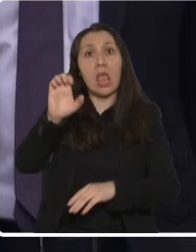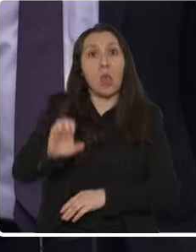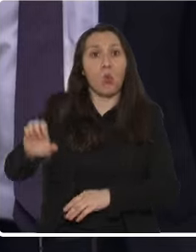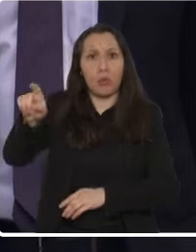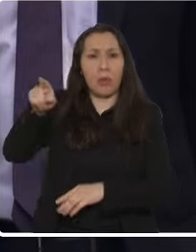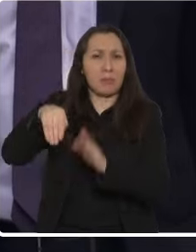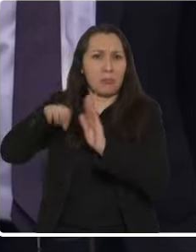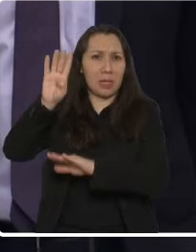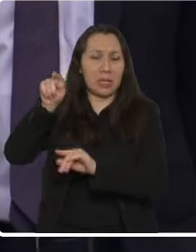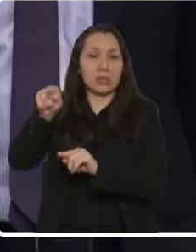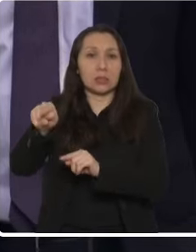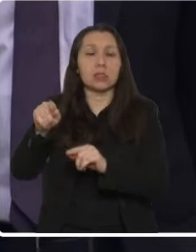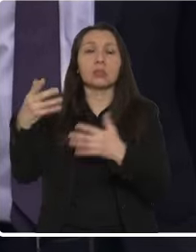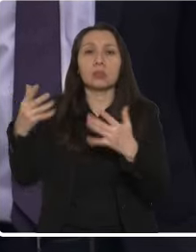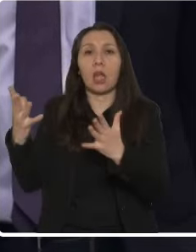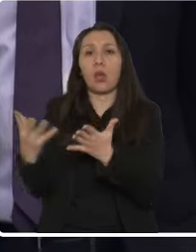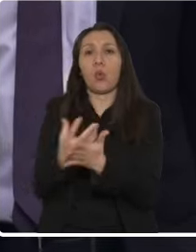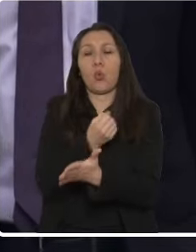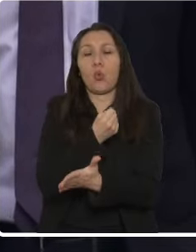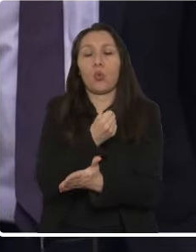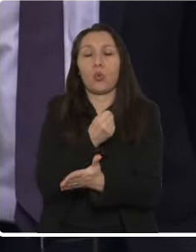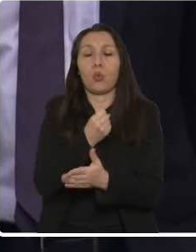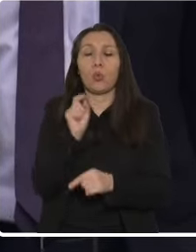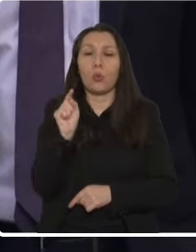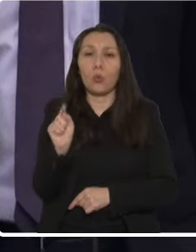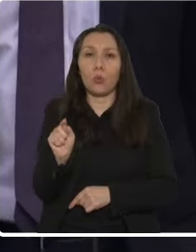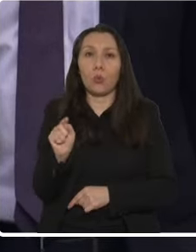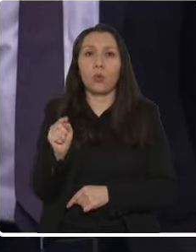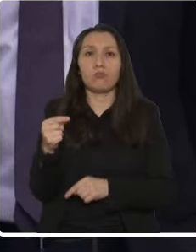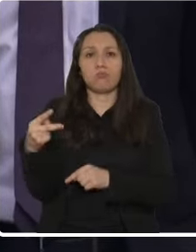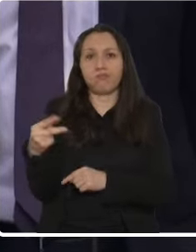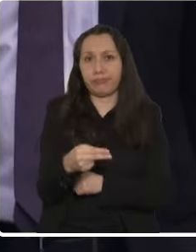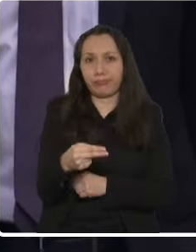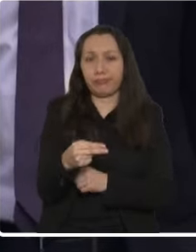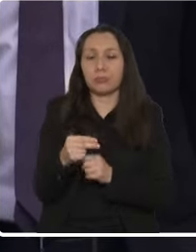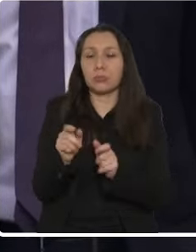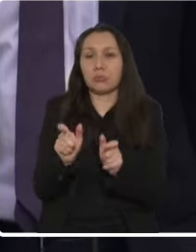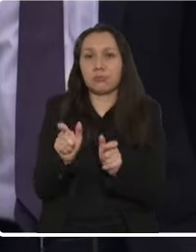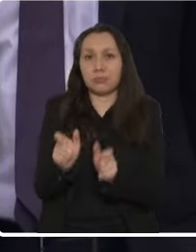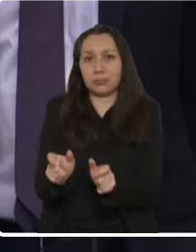europeo, donde se ha logrado inhibir